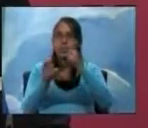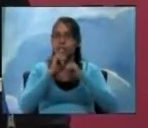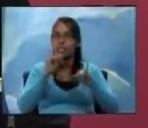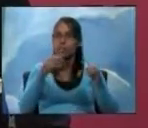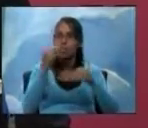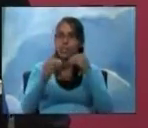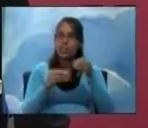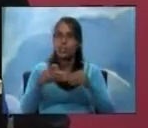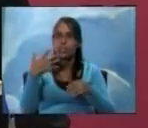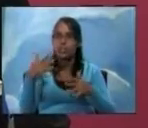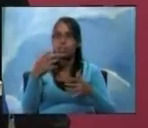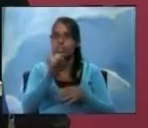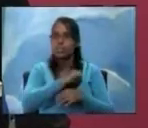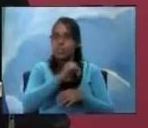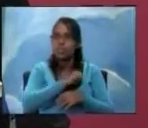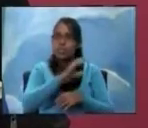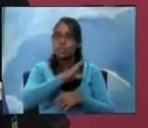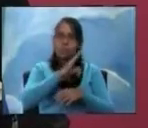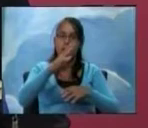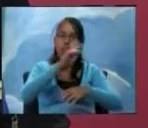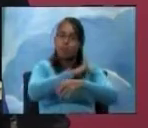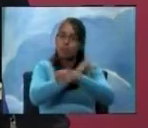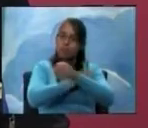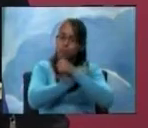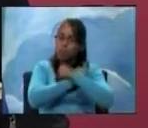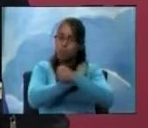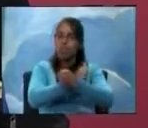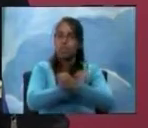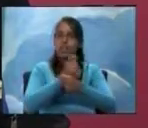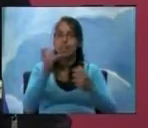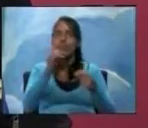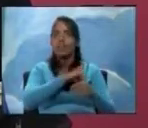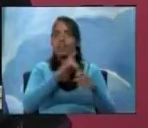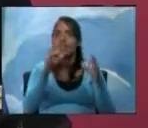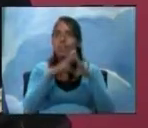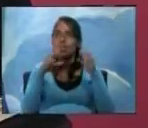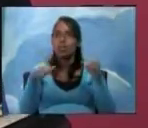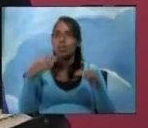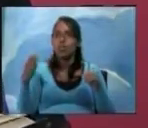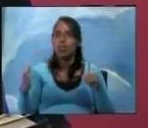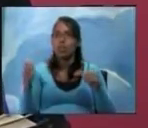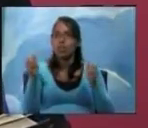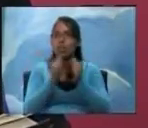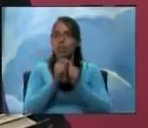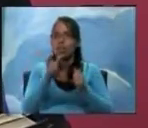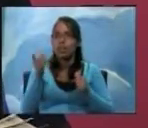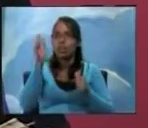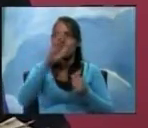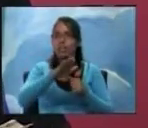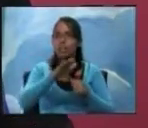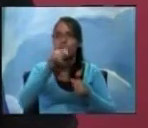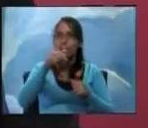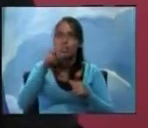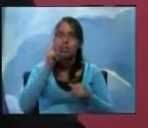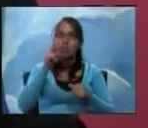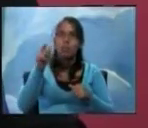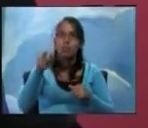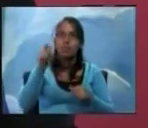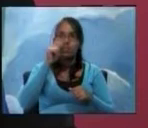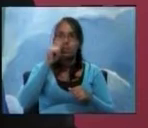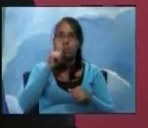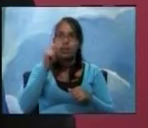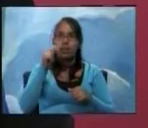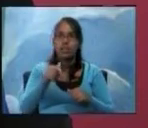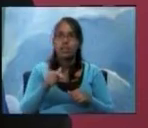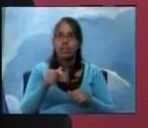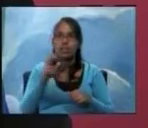el temor se había apoderado de él y de todos los que con él estaban. Aquí vemos a Pedro, aquí